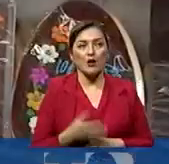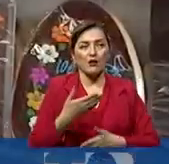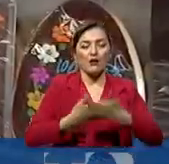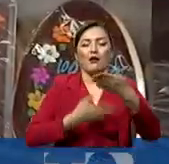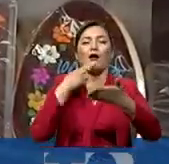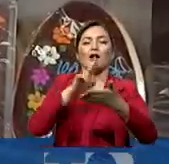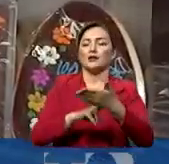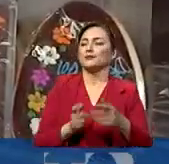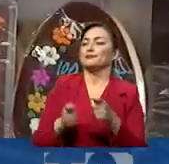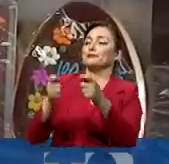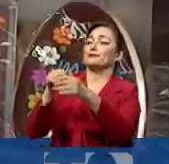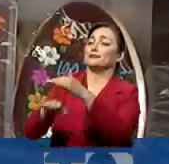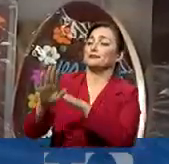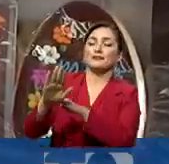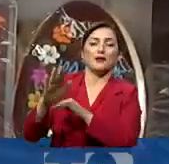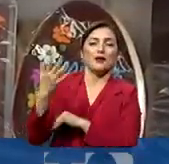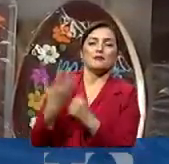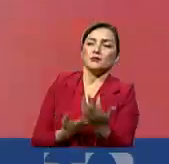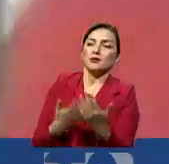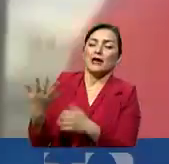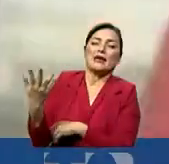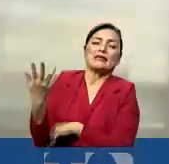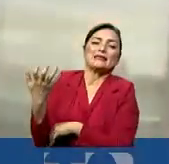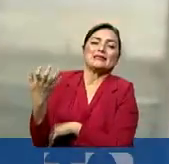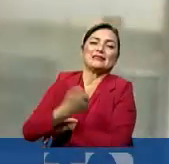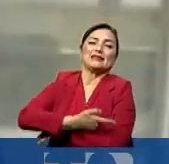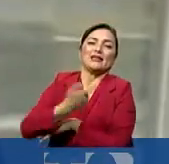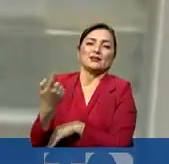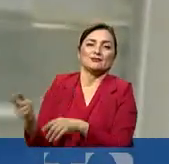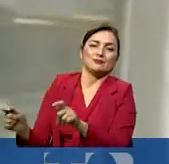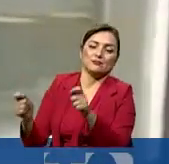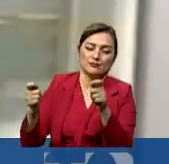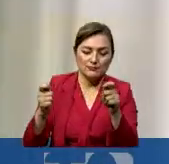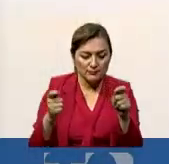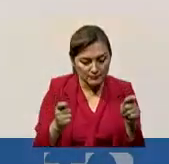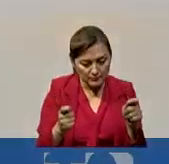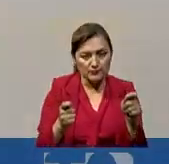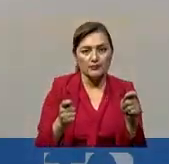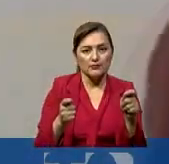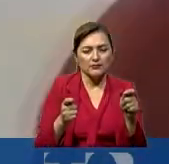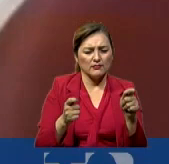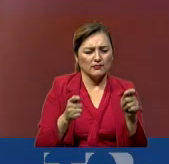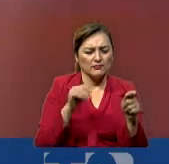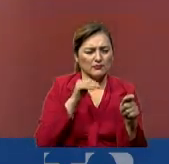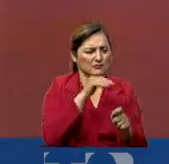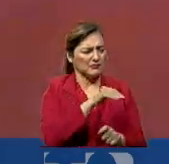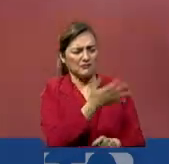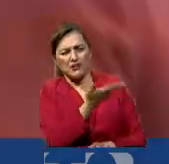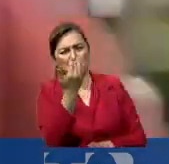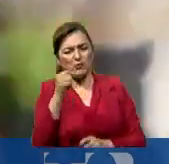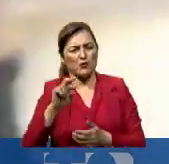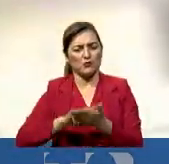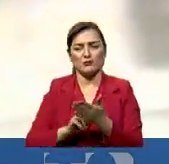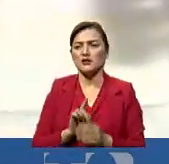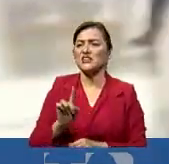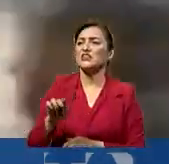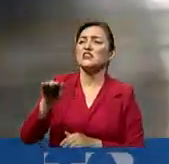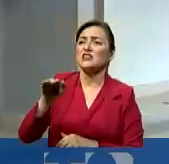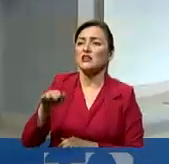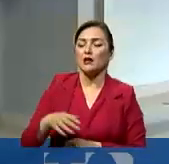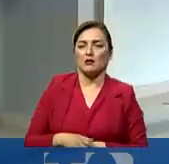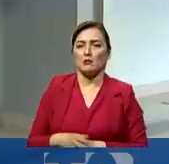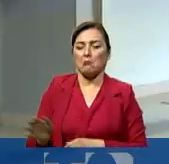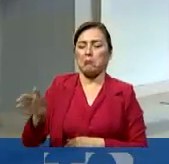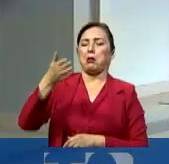oficio y a los 15 días que nos llega la respuesta nos toca ir nosotros personalmente. ¿Pero para qué? Para que nos cierren las puertas, señorita, en la cara y no nos